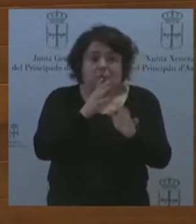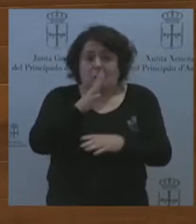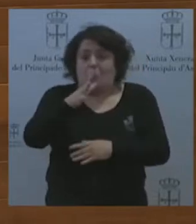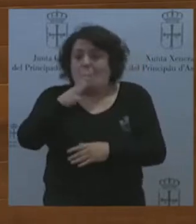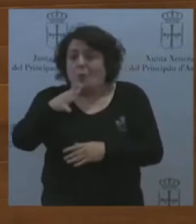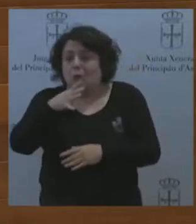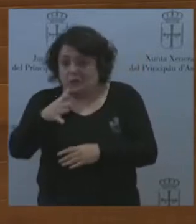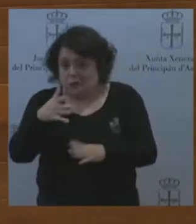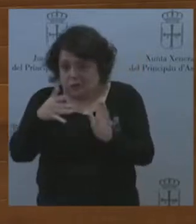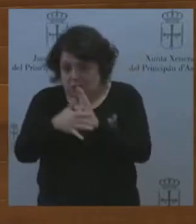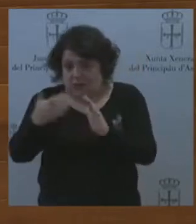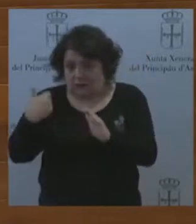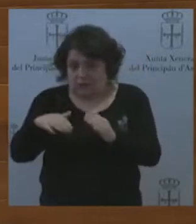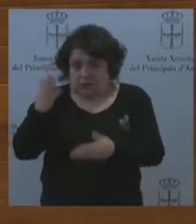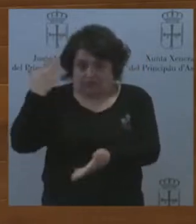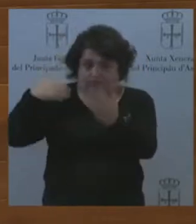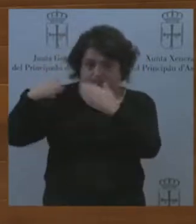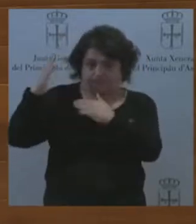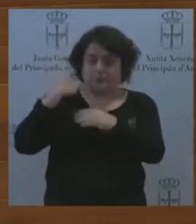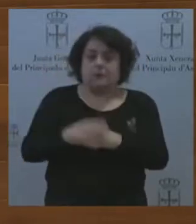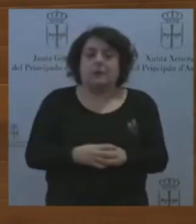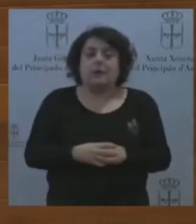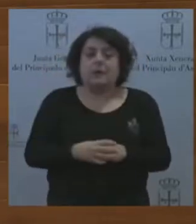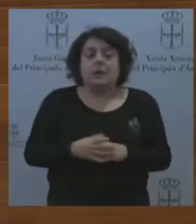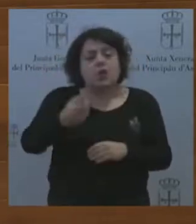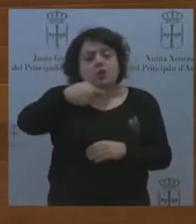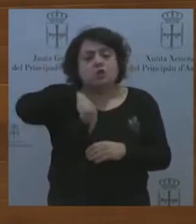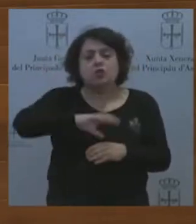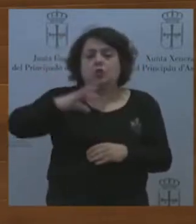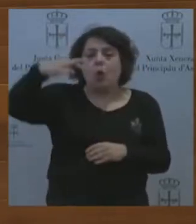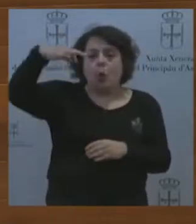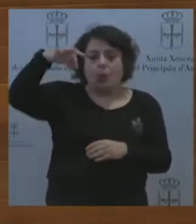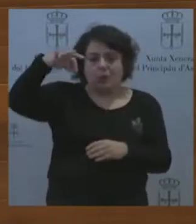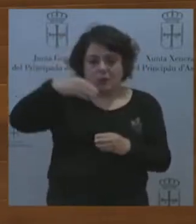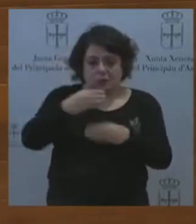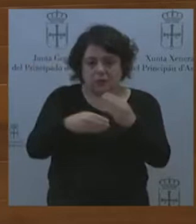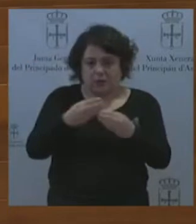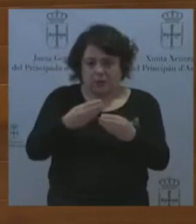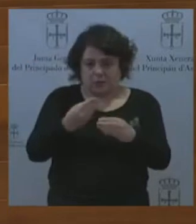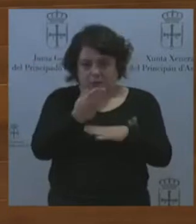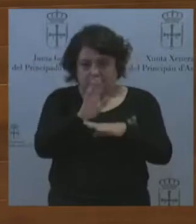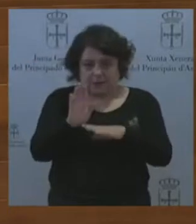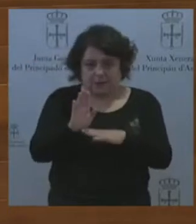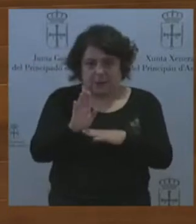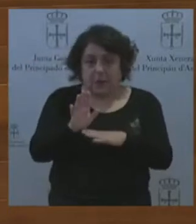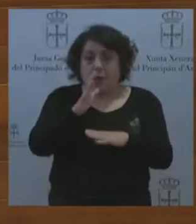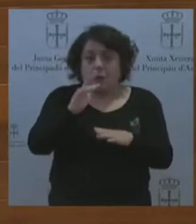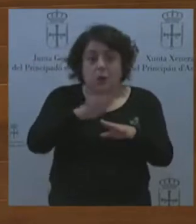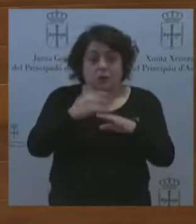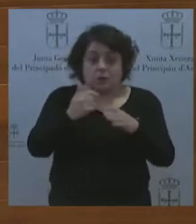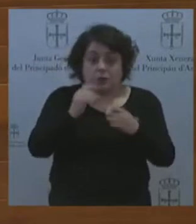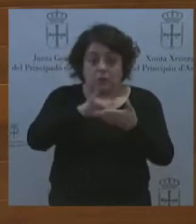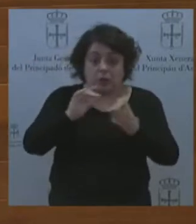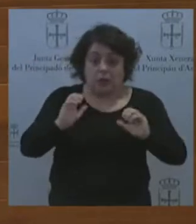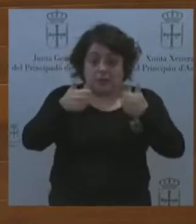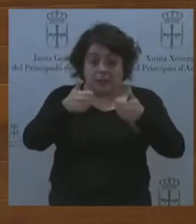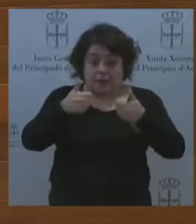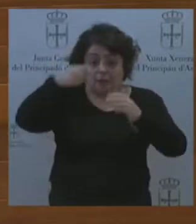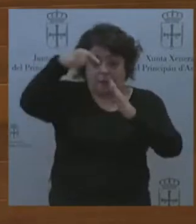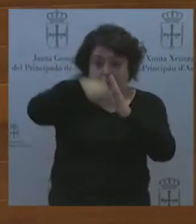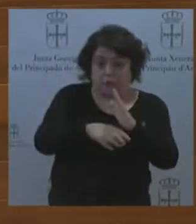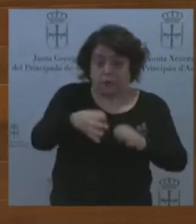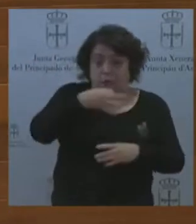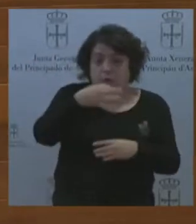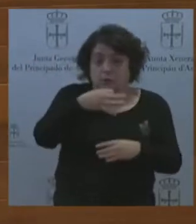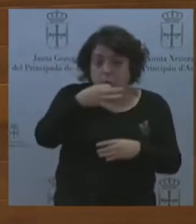únicos, señorías, que lo hicimos. Por eso, antes de entrar al fondo de esta intervención y retomando las cosas donde las dejamos